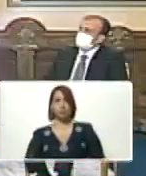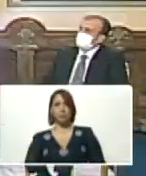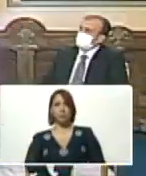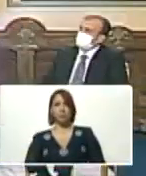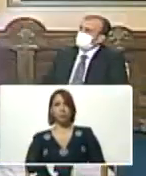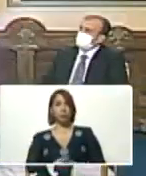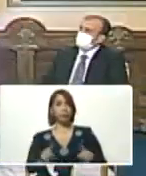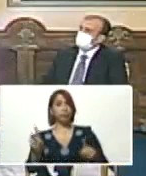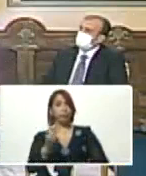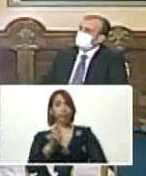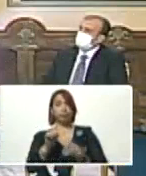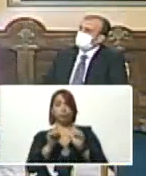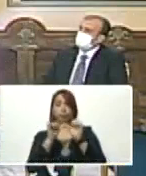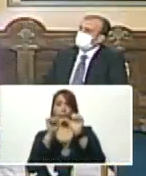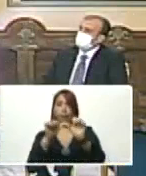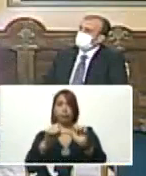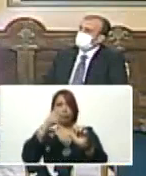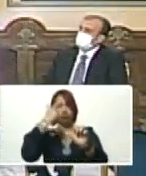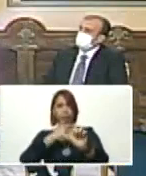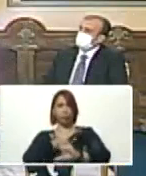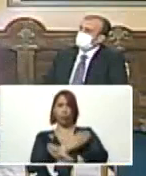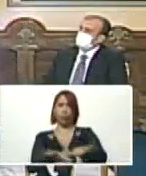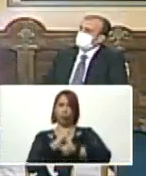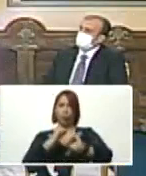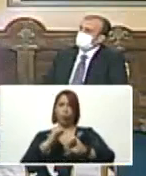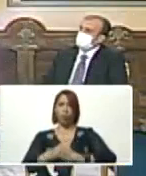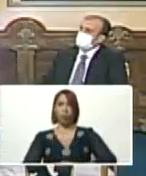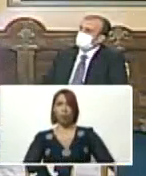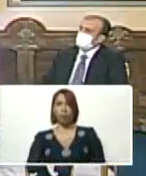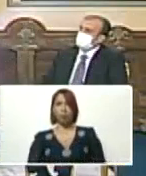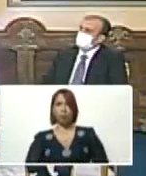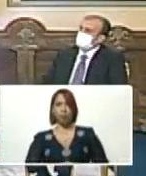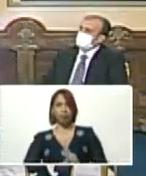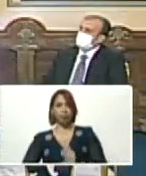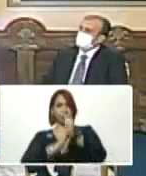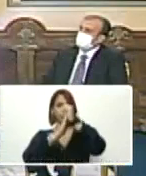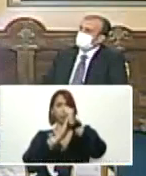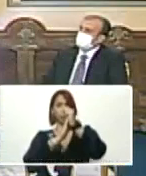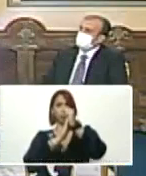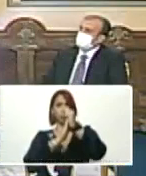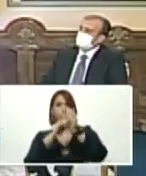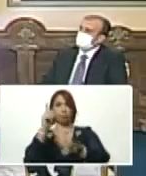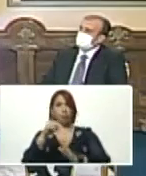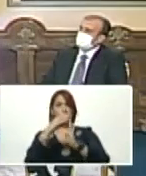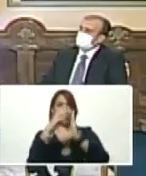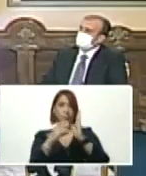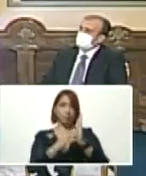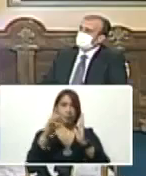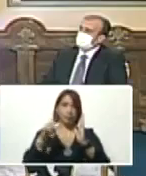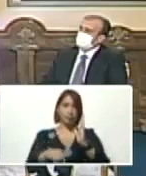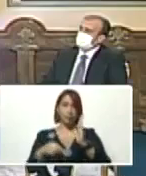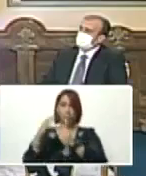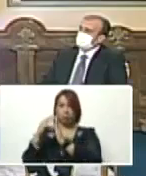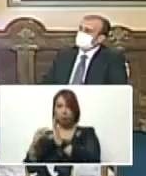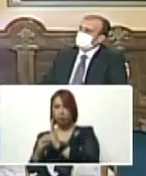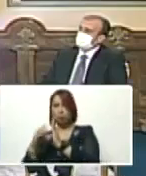Pero Venezuela se mantuvo firme en su liderazgo, en la OPEP